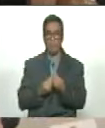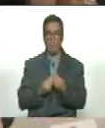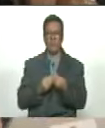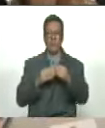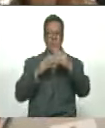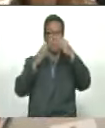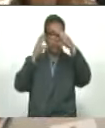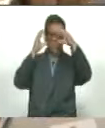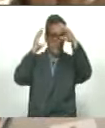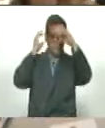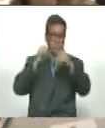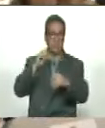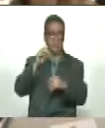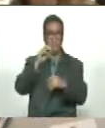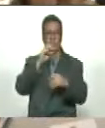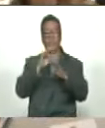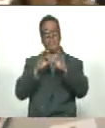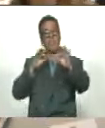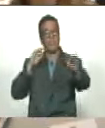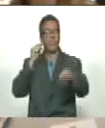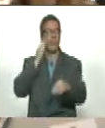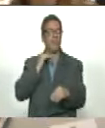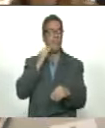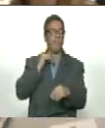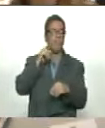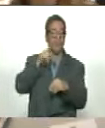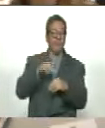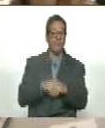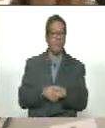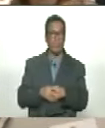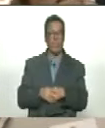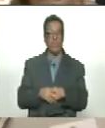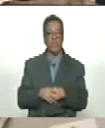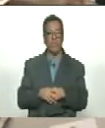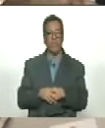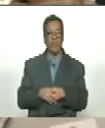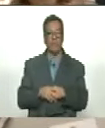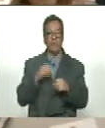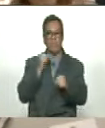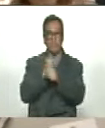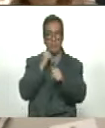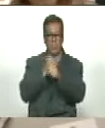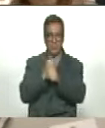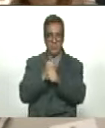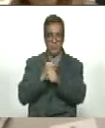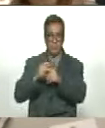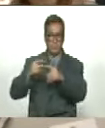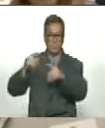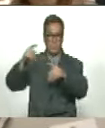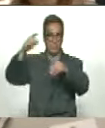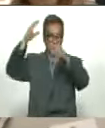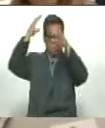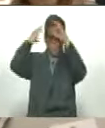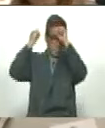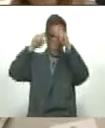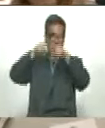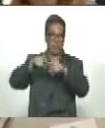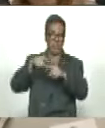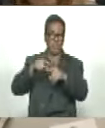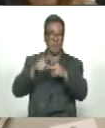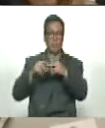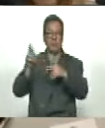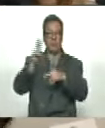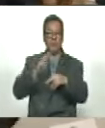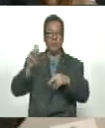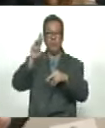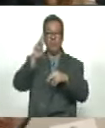en la ciudad de Barcelona, y tiene una larga experiencia en la materia diplomática. Estuvo también en el Ministerio de